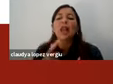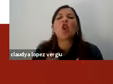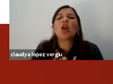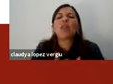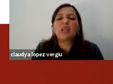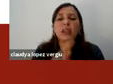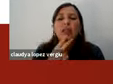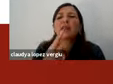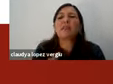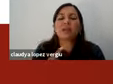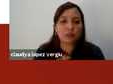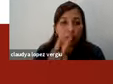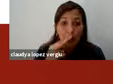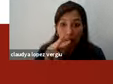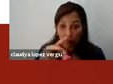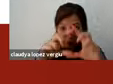de género,